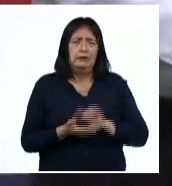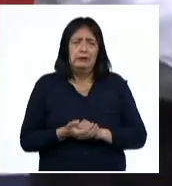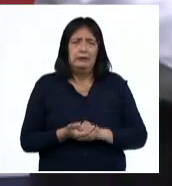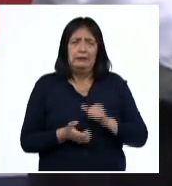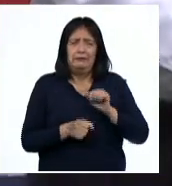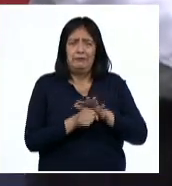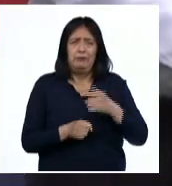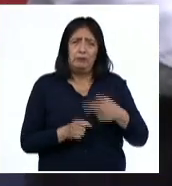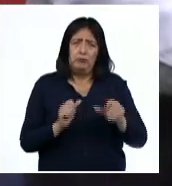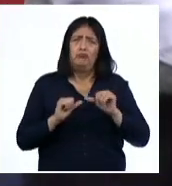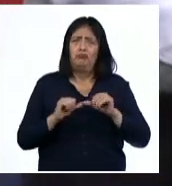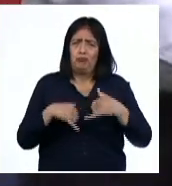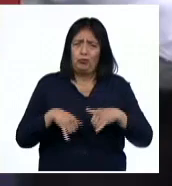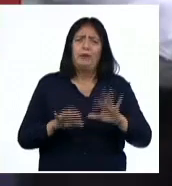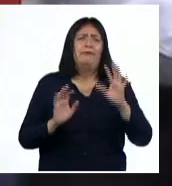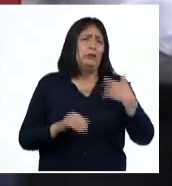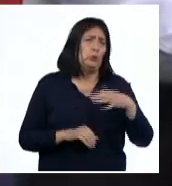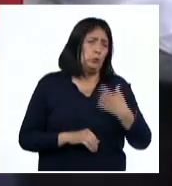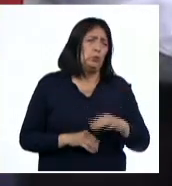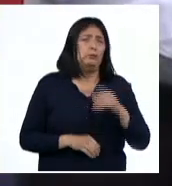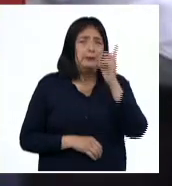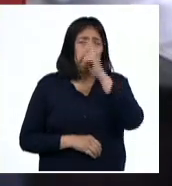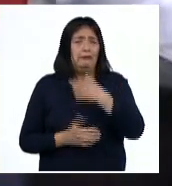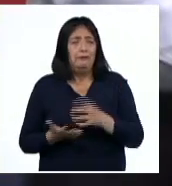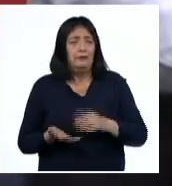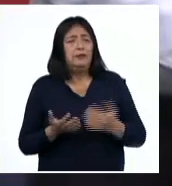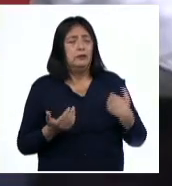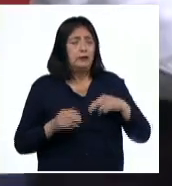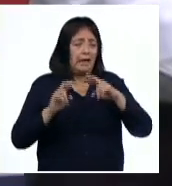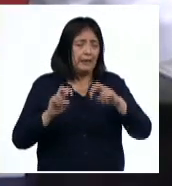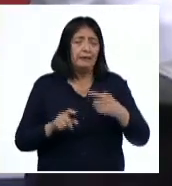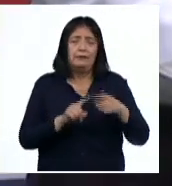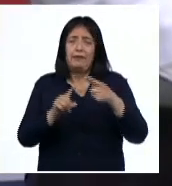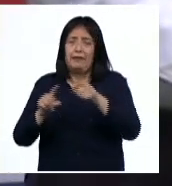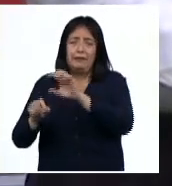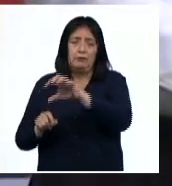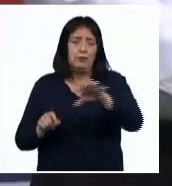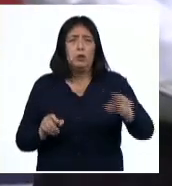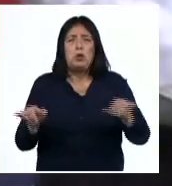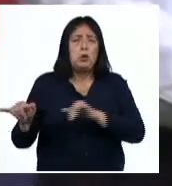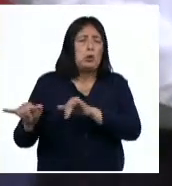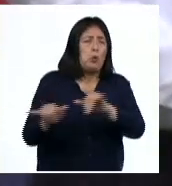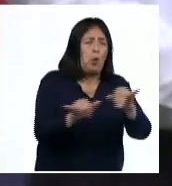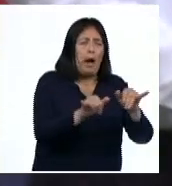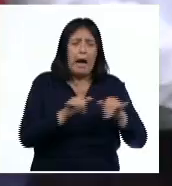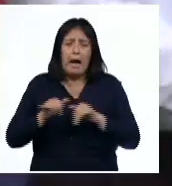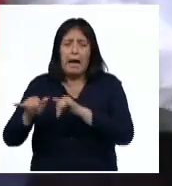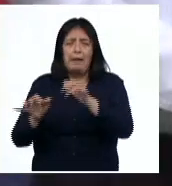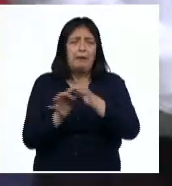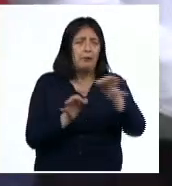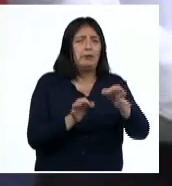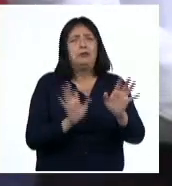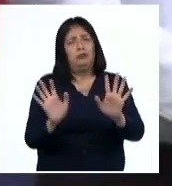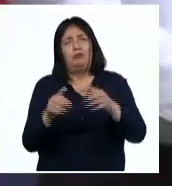del virus, pero todavía está en una situación de cuidado. Entonces tenemos que hacer un análisis diferenciado. No podemos dar la misma medida para